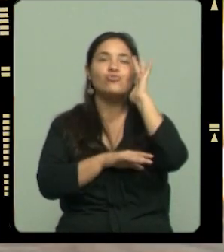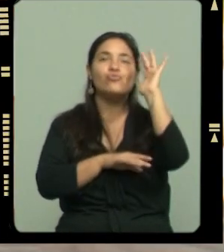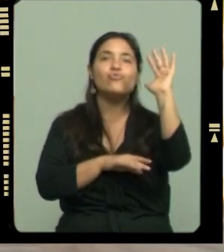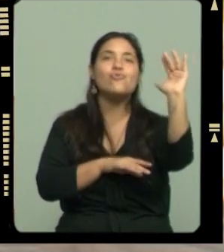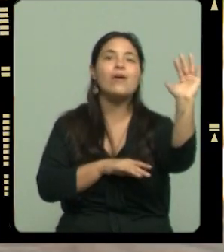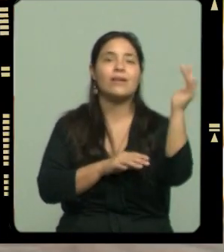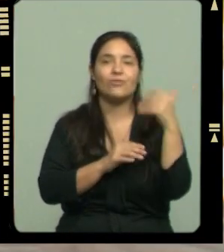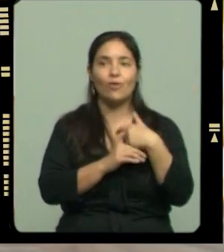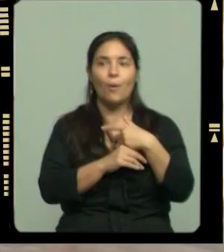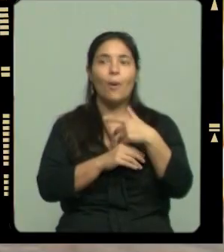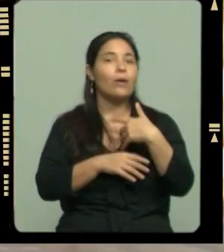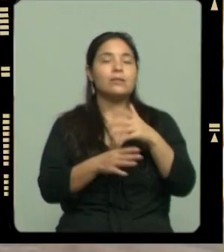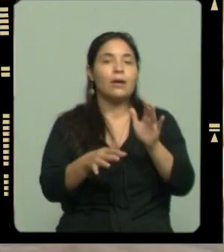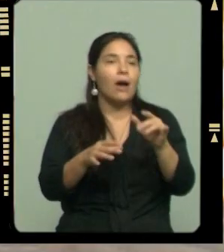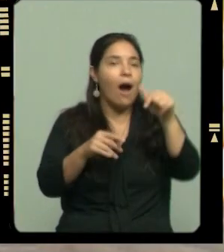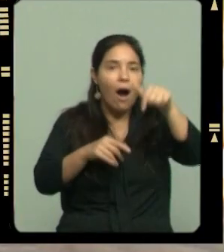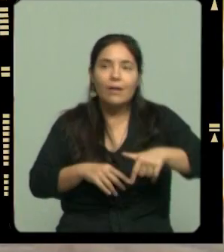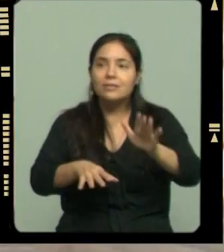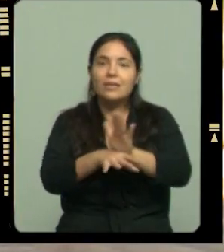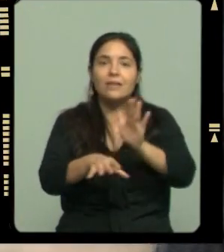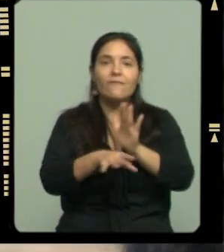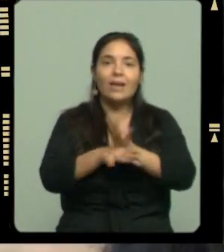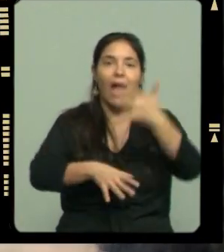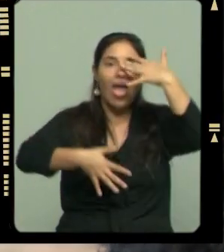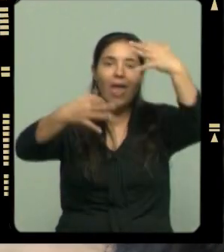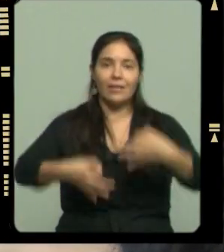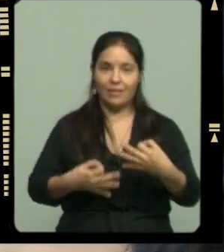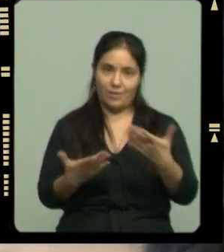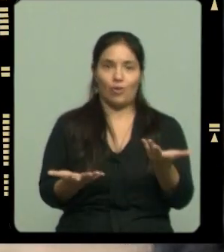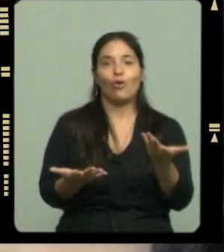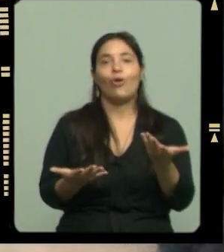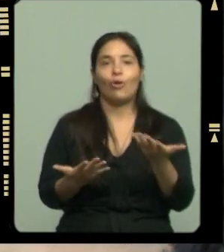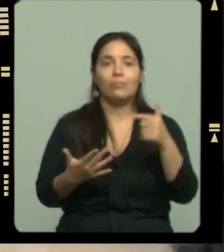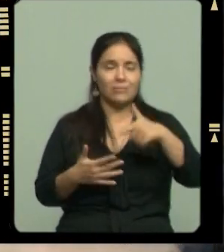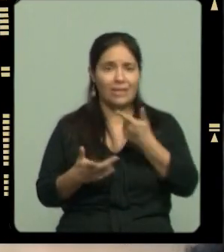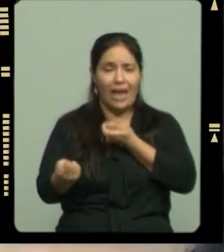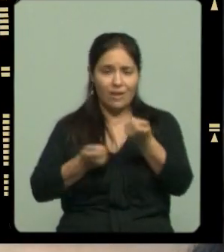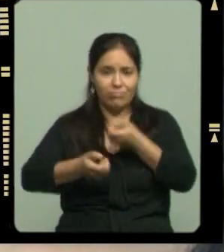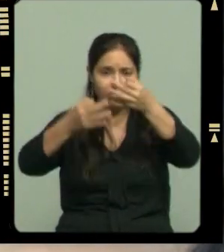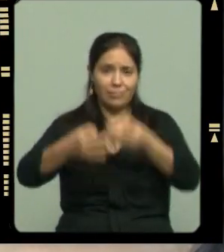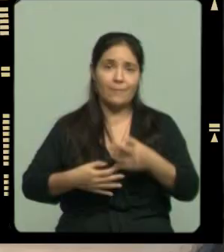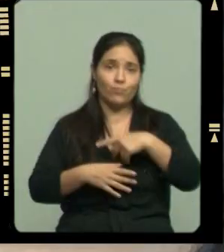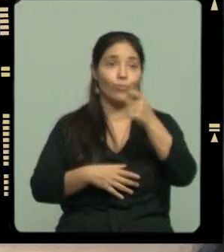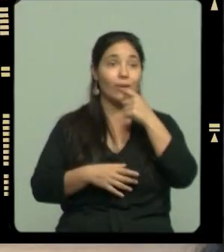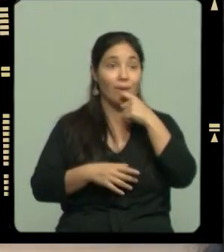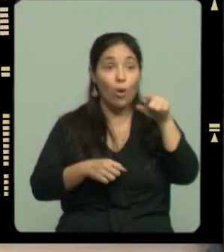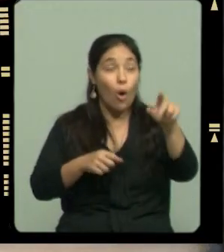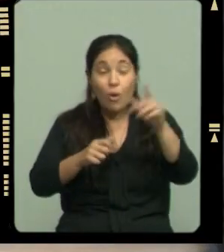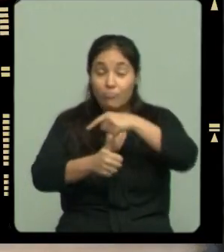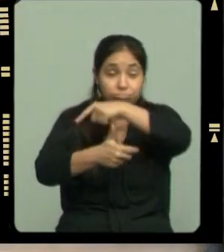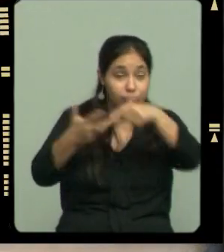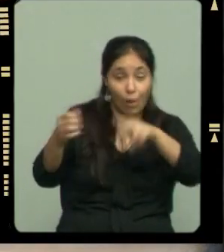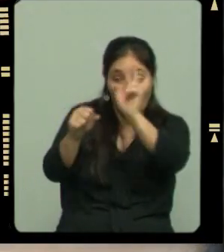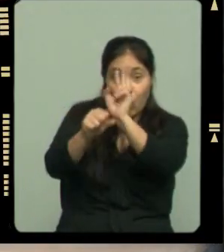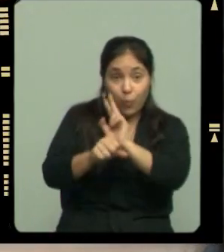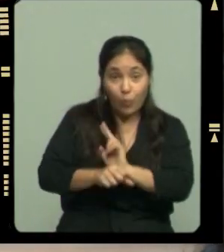claro, hacer un utópico, objetivo claro. O ético, como moral, y no, es algo de eficiencia, una redefinición de la nueva economía, de que algo está bien hecho si